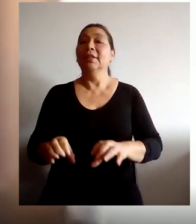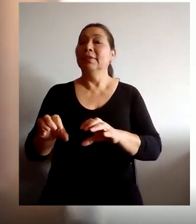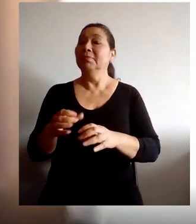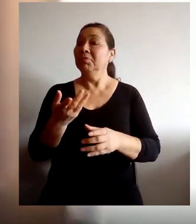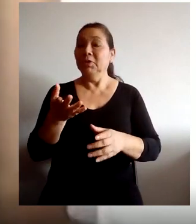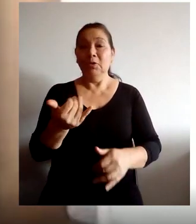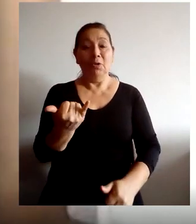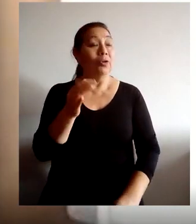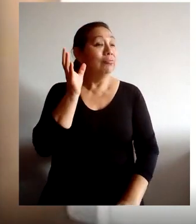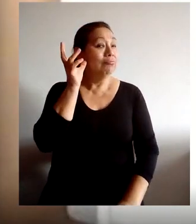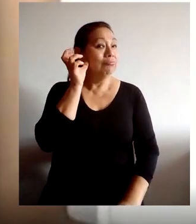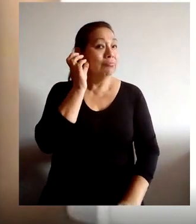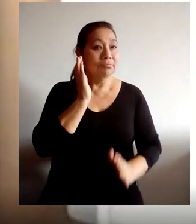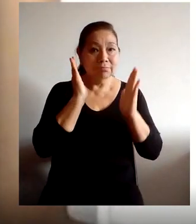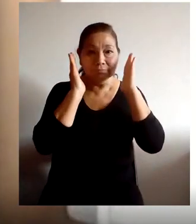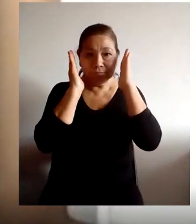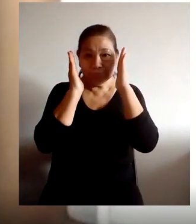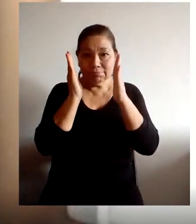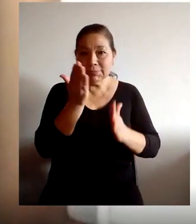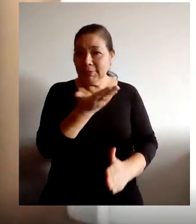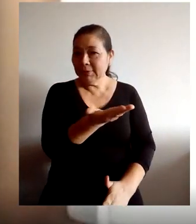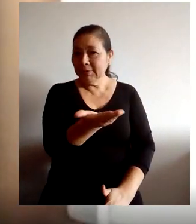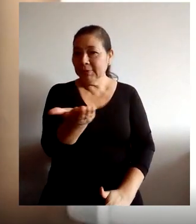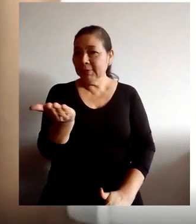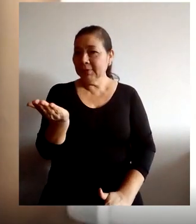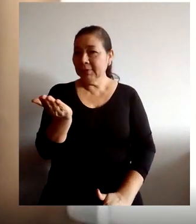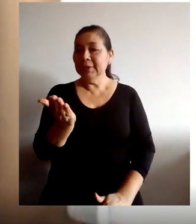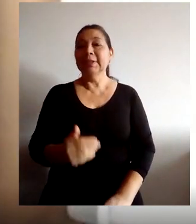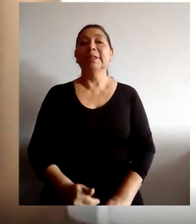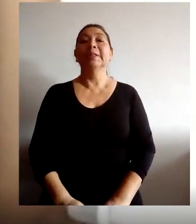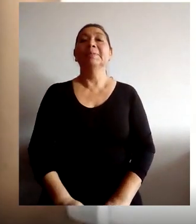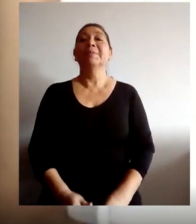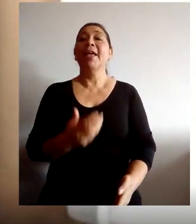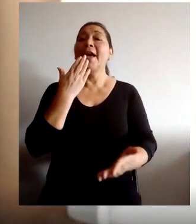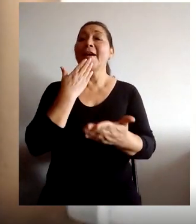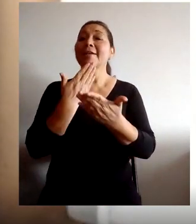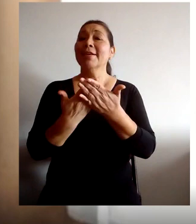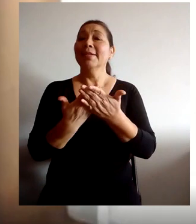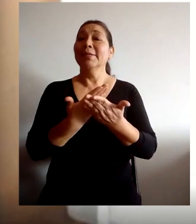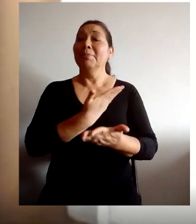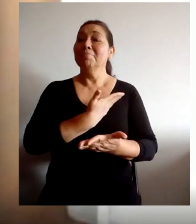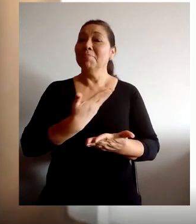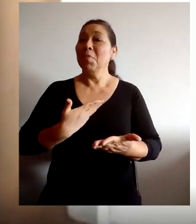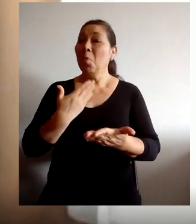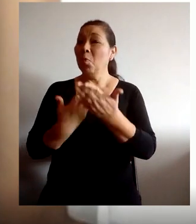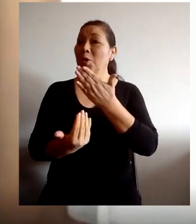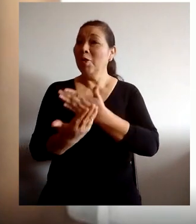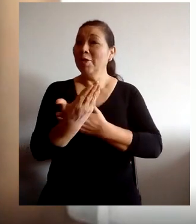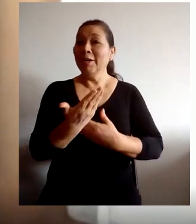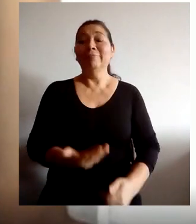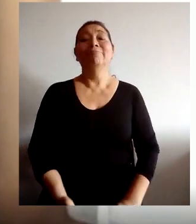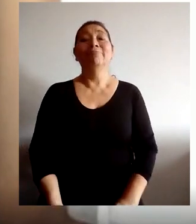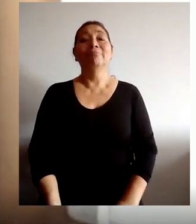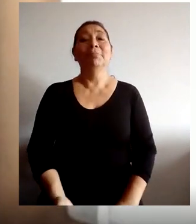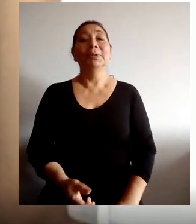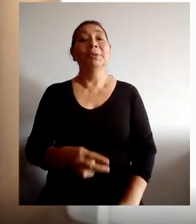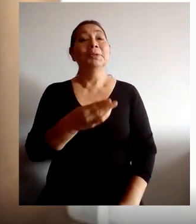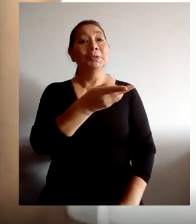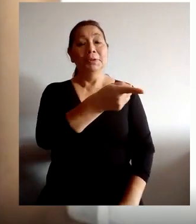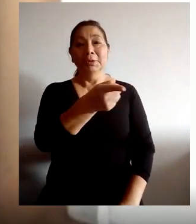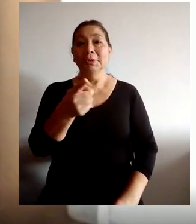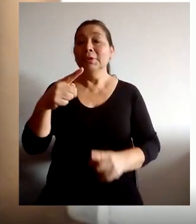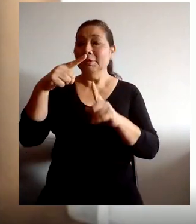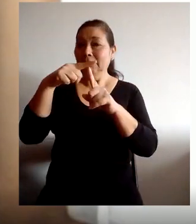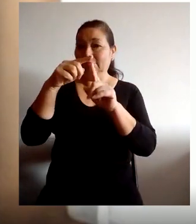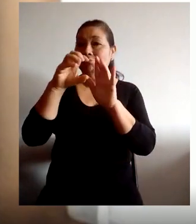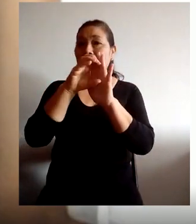presidente. Buenos días, señores miembros del Tribunal Constitucional. En esta oportunidad, nosotros hemos solicitado el uso de la palabra